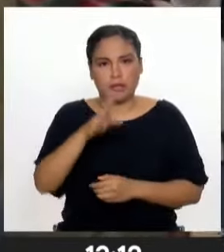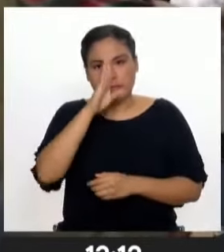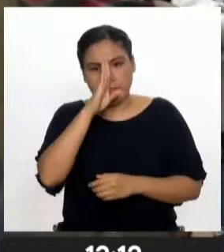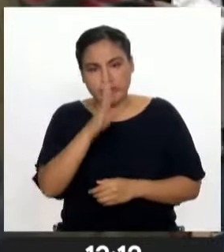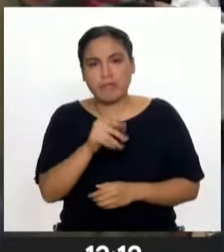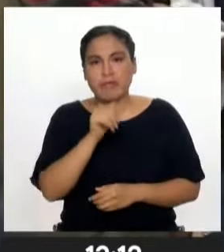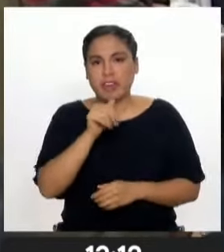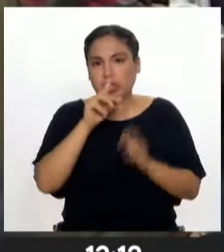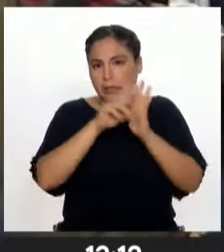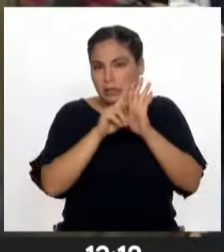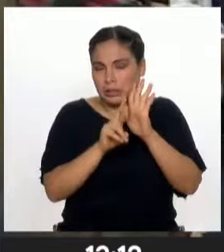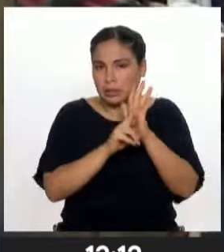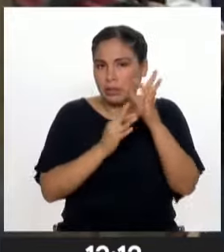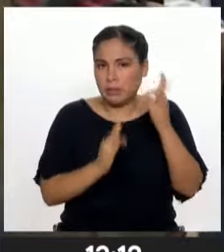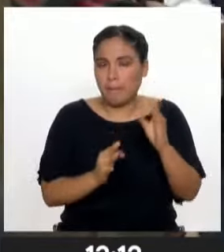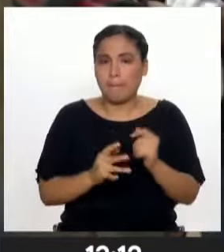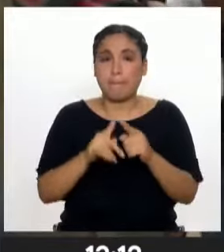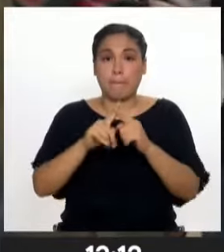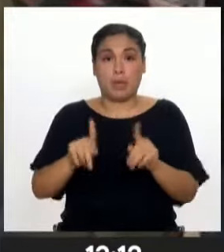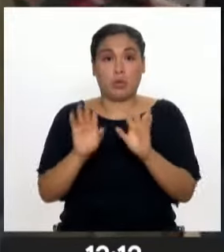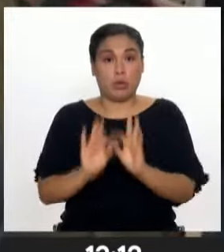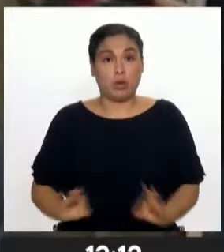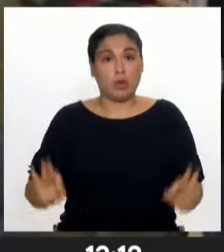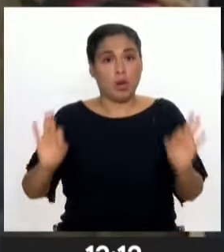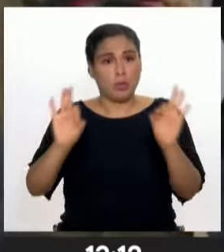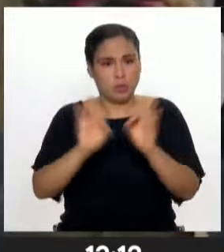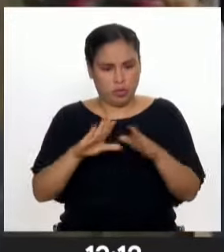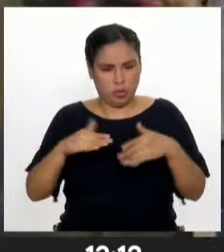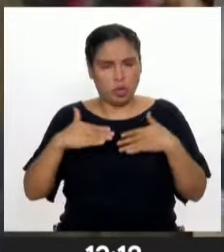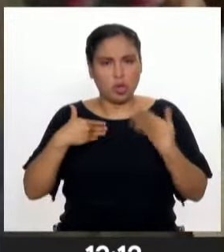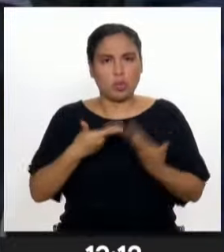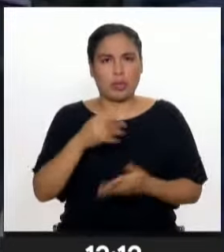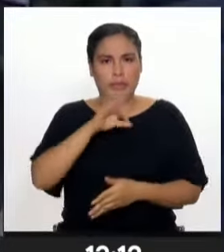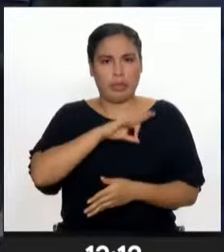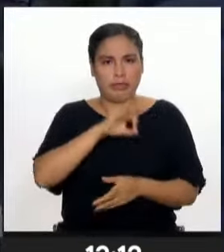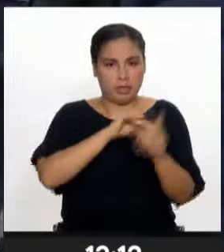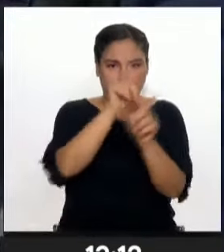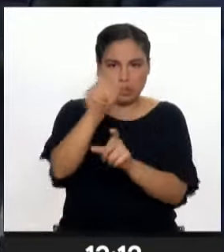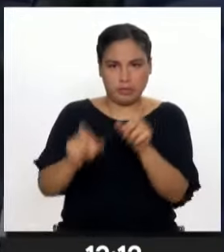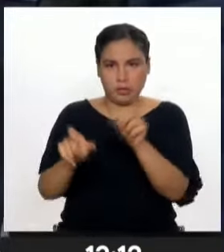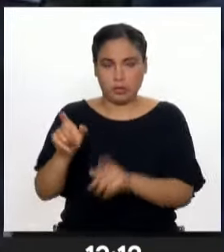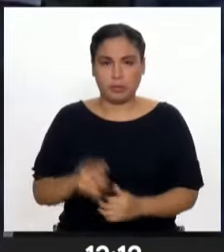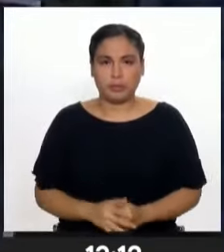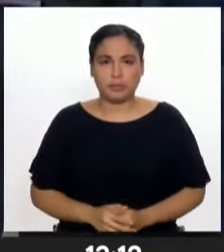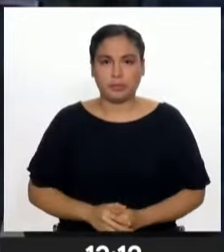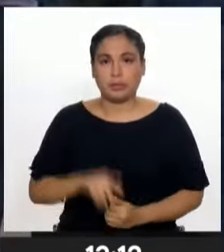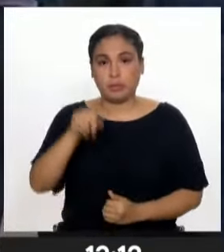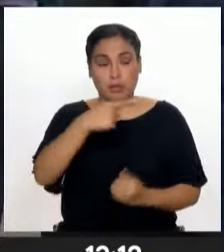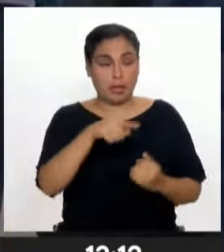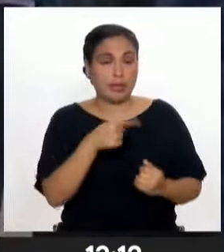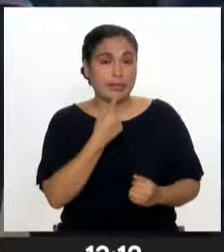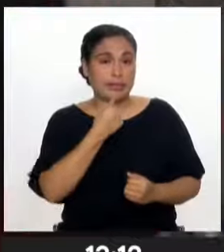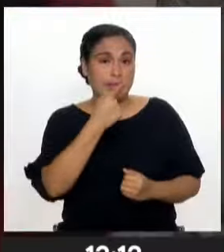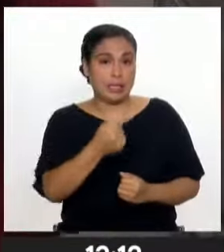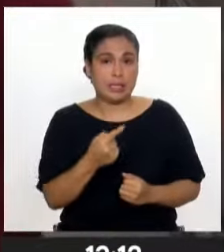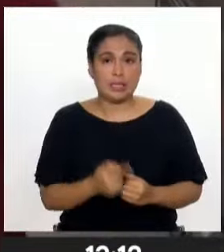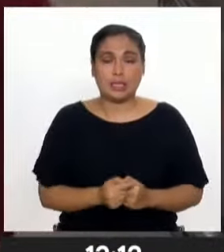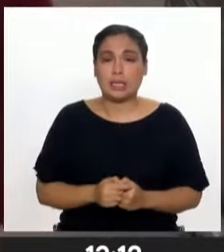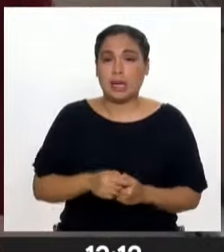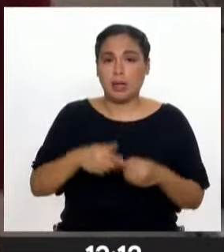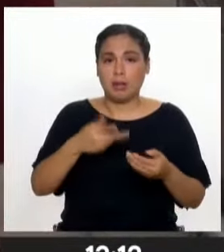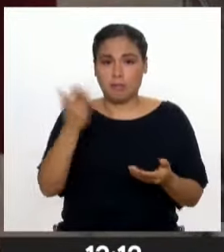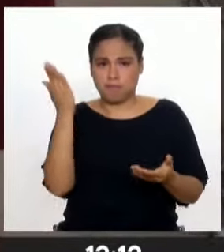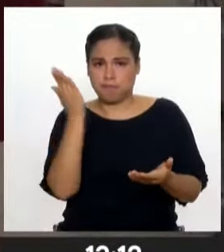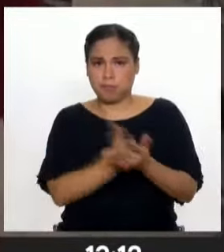formalizado, pero lo importante es que cubre la necesidad de la gente, pues, ¿no? De acuerdo a los colectiveros, las multas que impone la